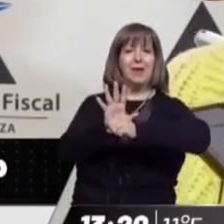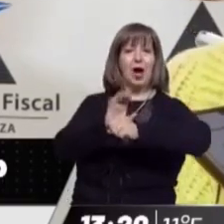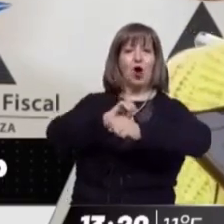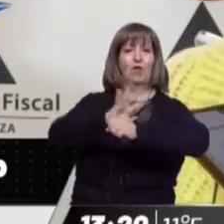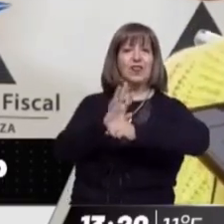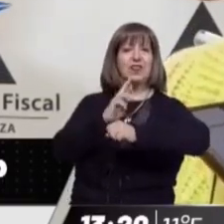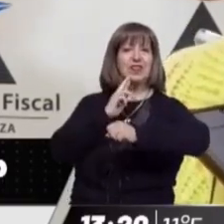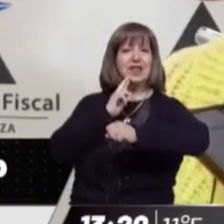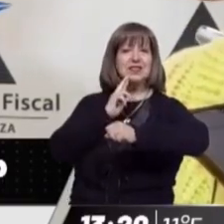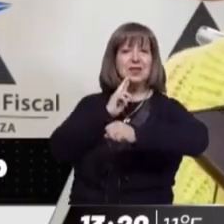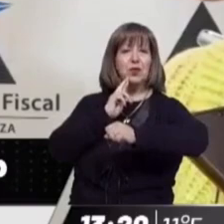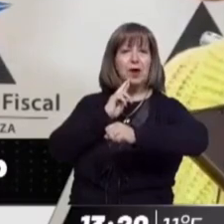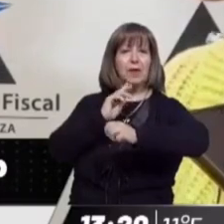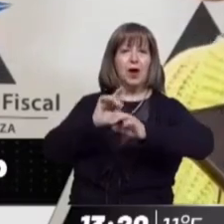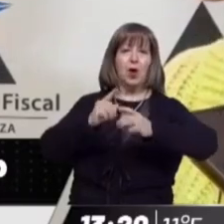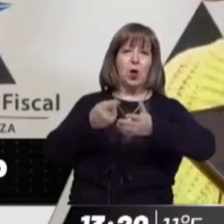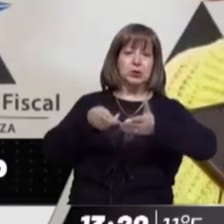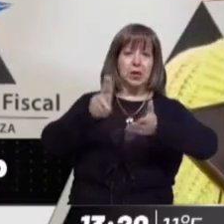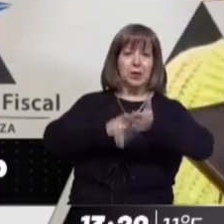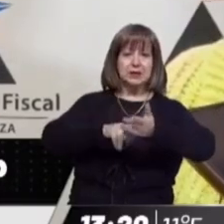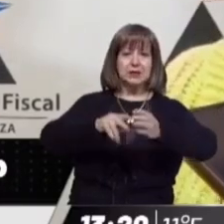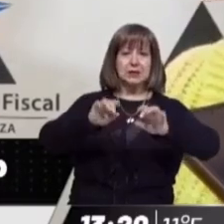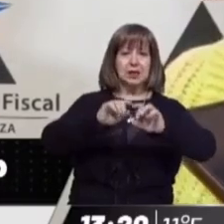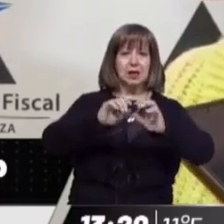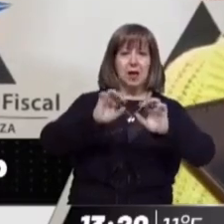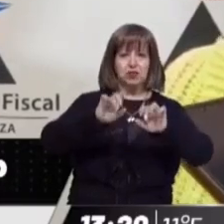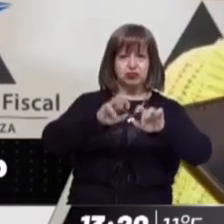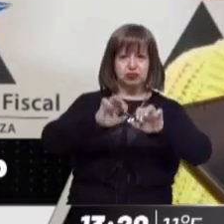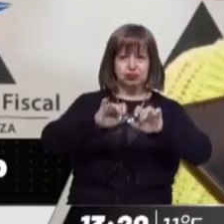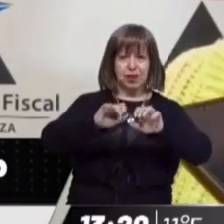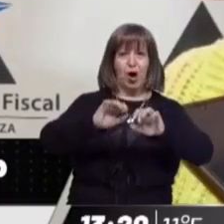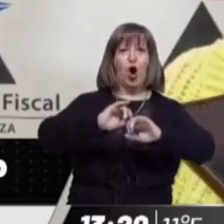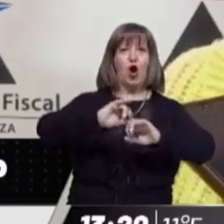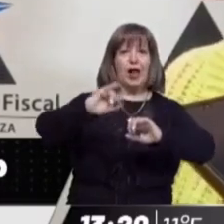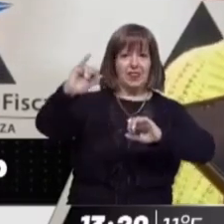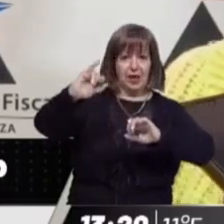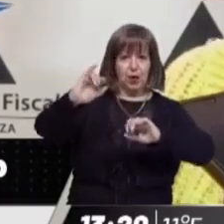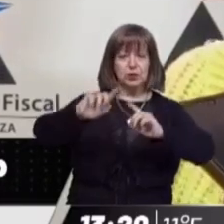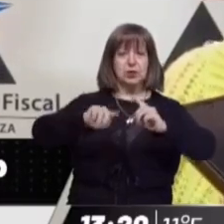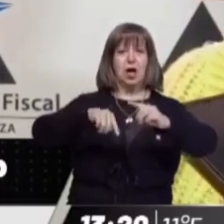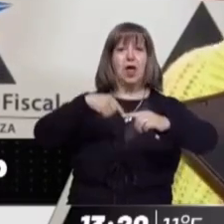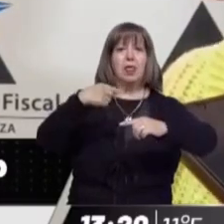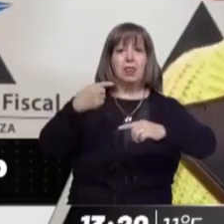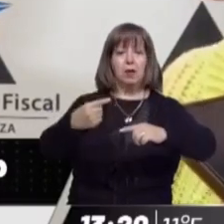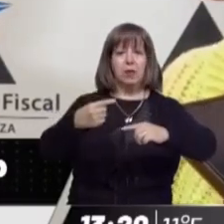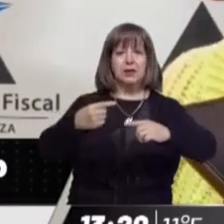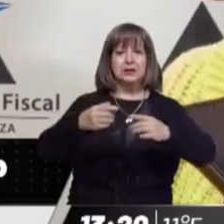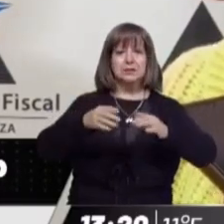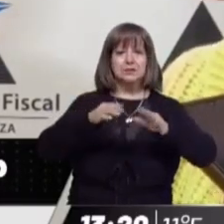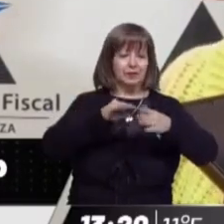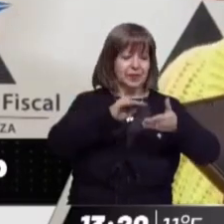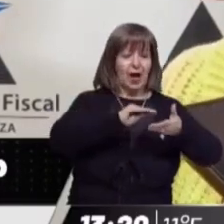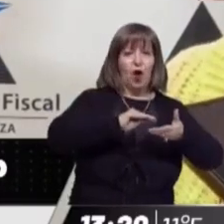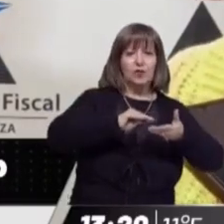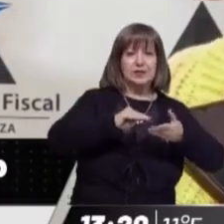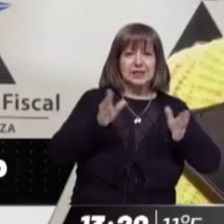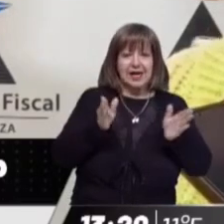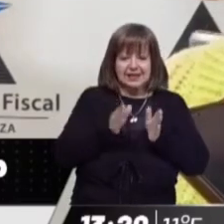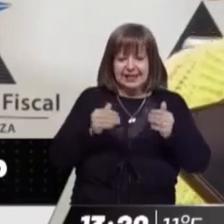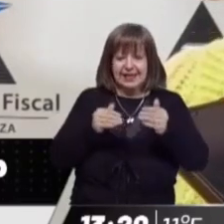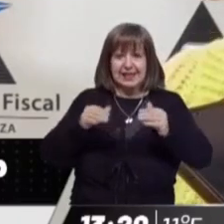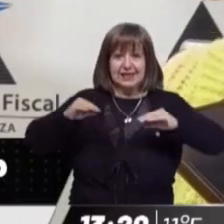los delitos y en todo el territorio de la provincia. Después colocamos cabinas